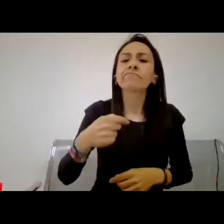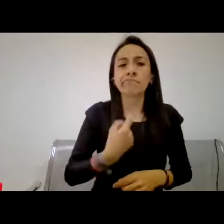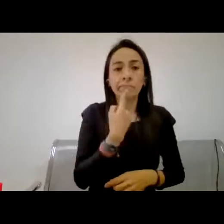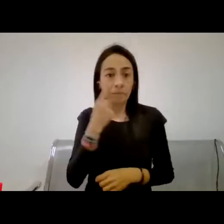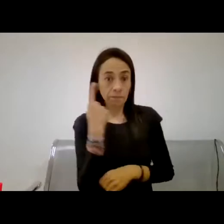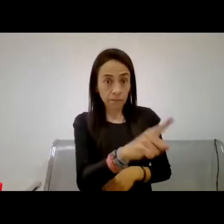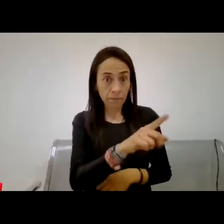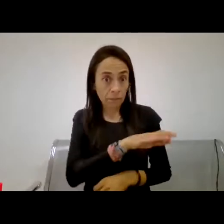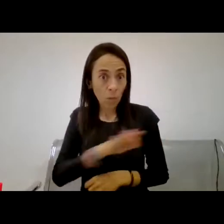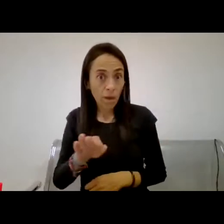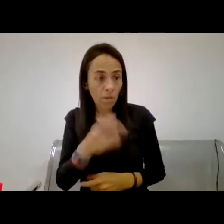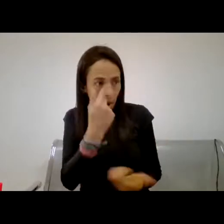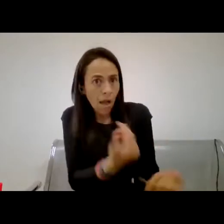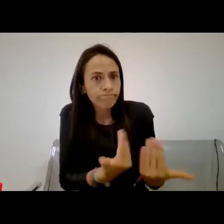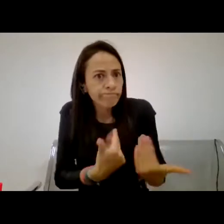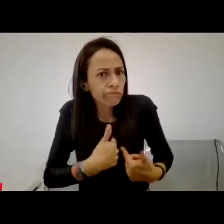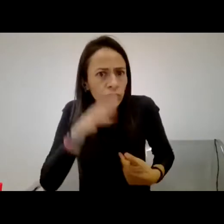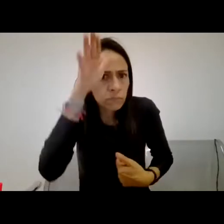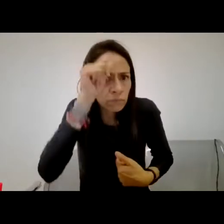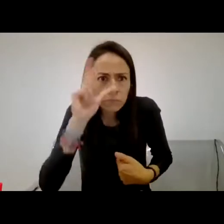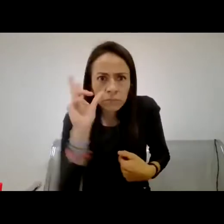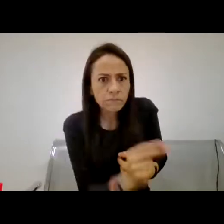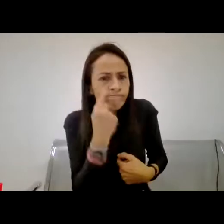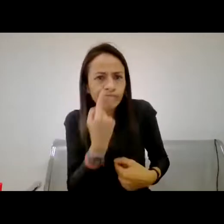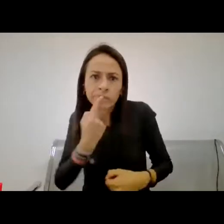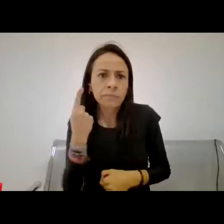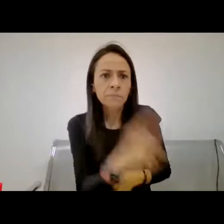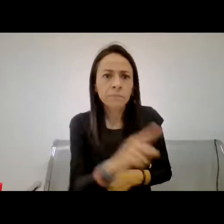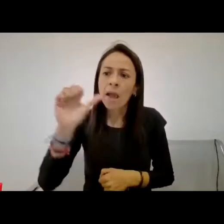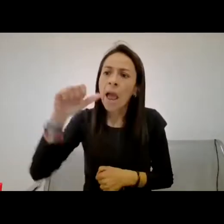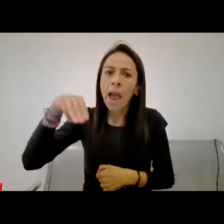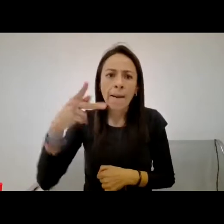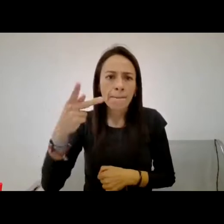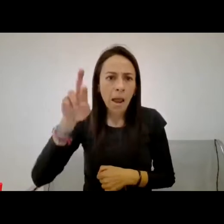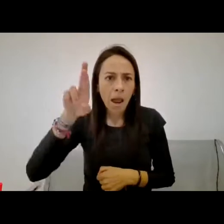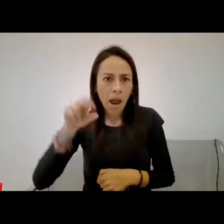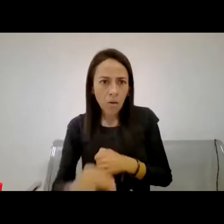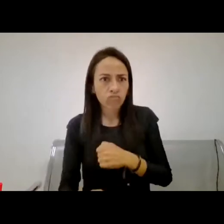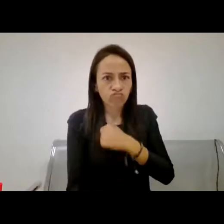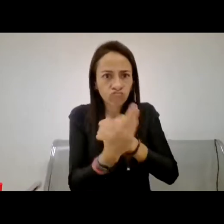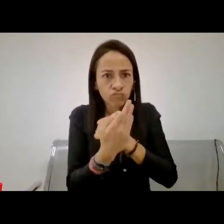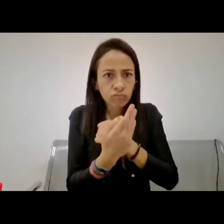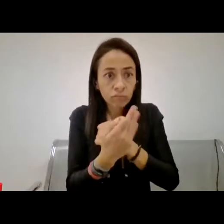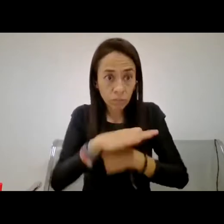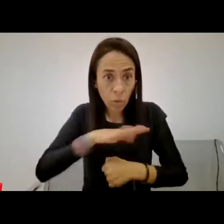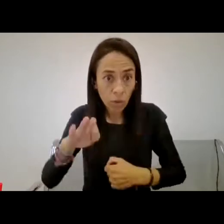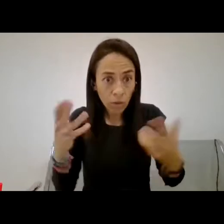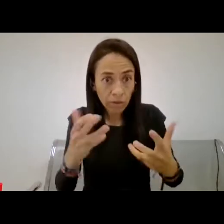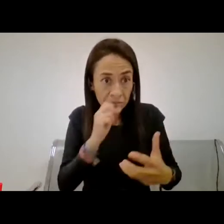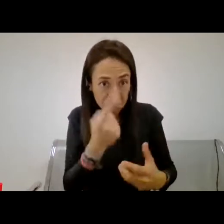sobre sobre esta decisión que se tomó de la ley de impuesto sobre la renta, directamente no. Sobre